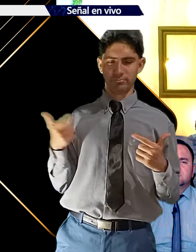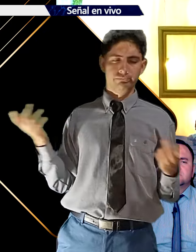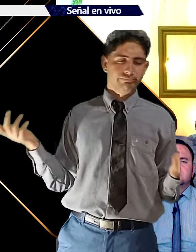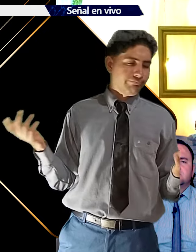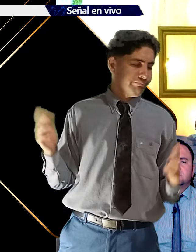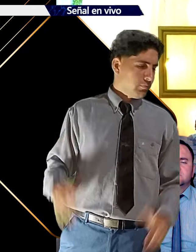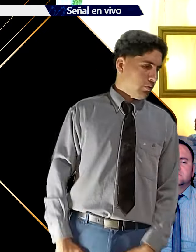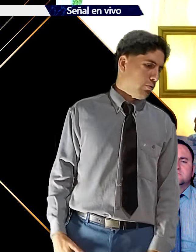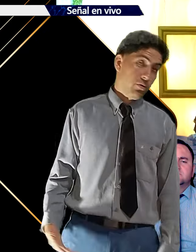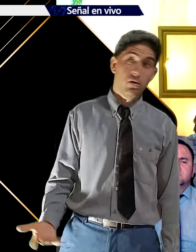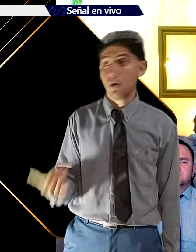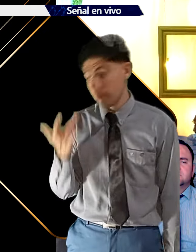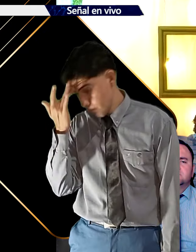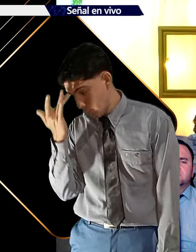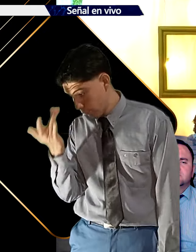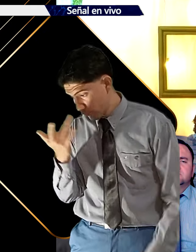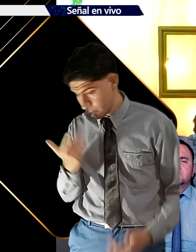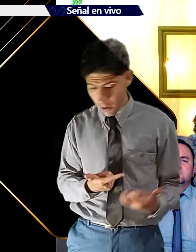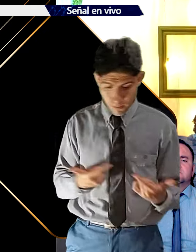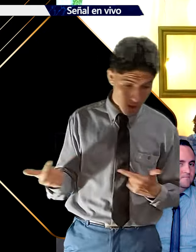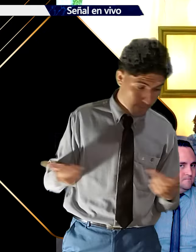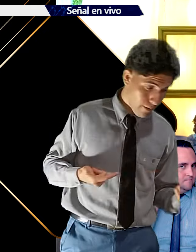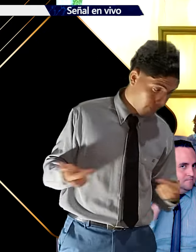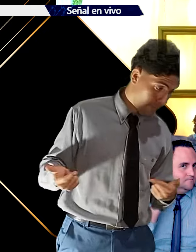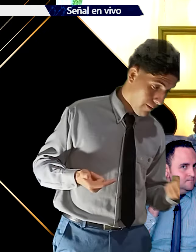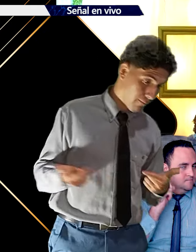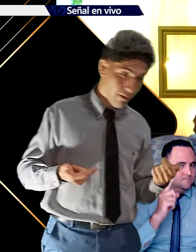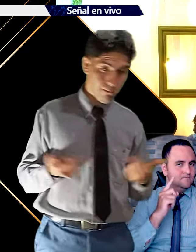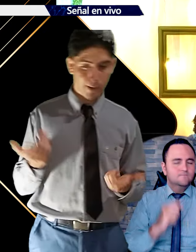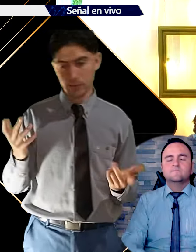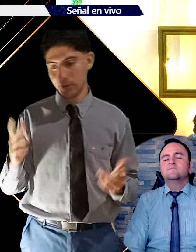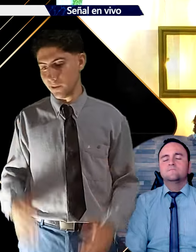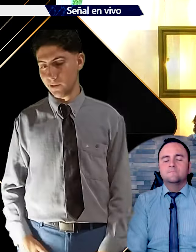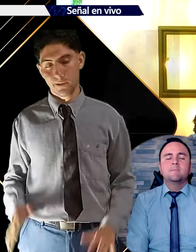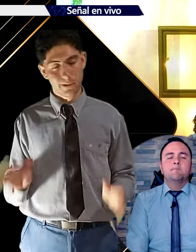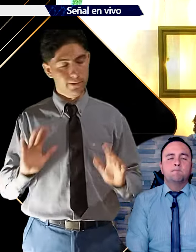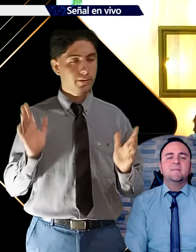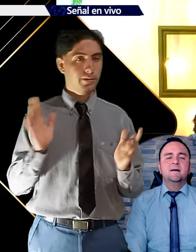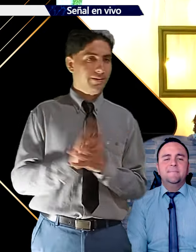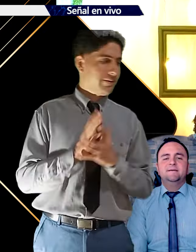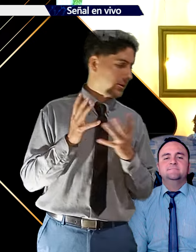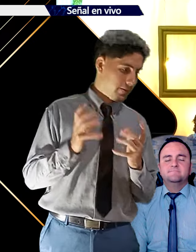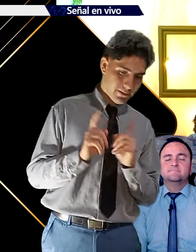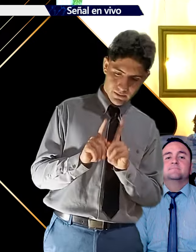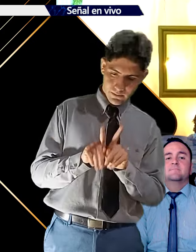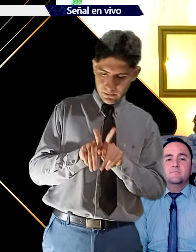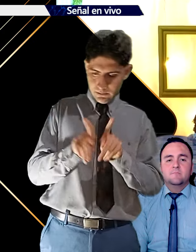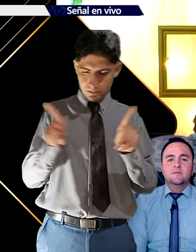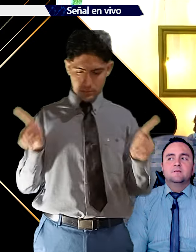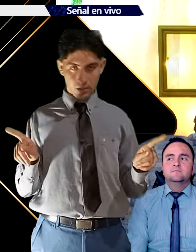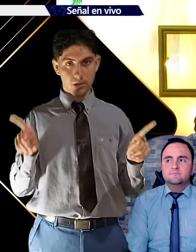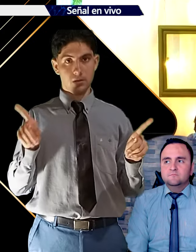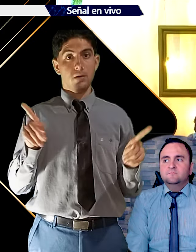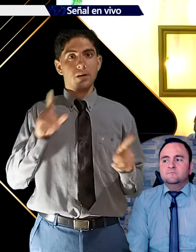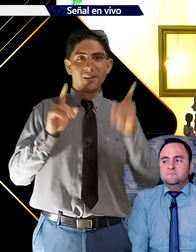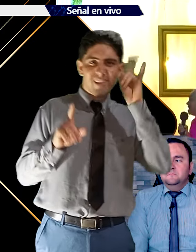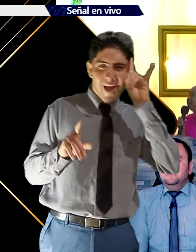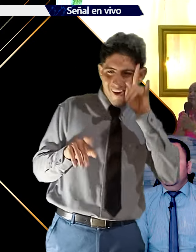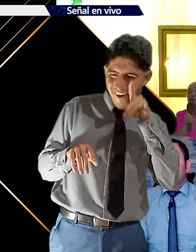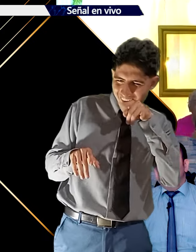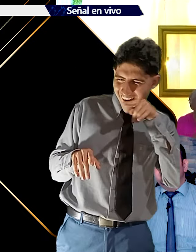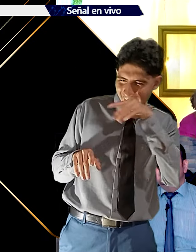yo no necesito de ti. Entonces la mujer feminista, la mujer empoderada, yo no necesito de un hombre. Y hogares cristianos peleando, discutiendo y